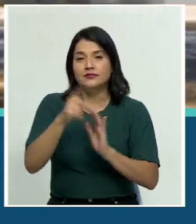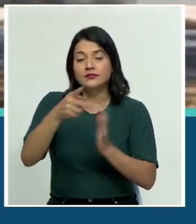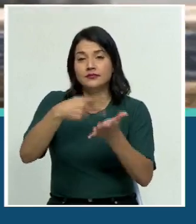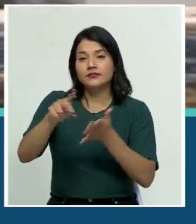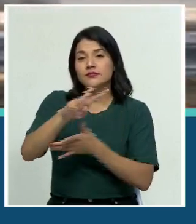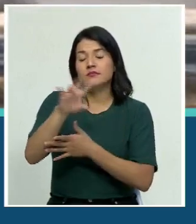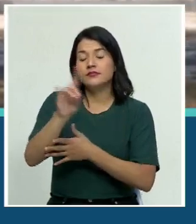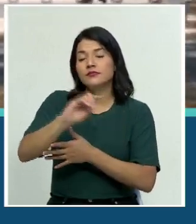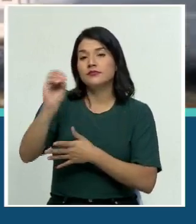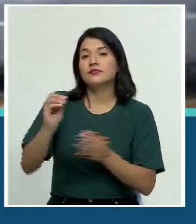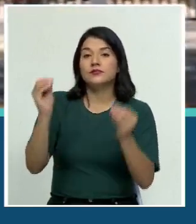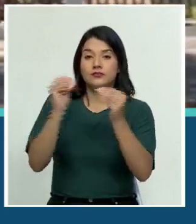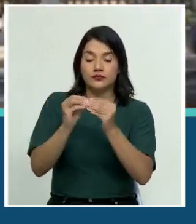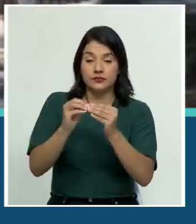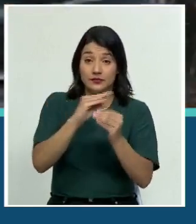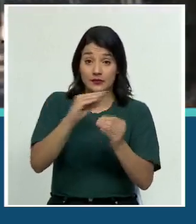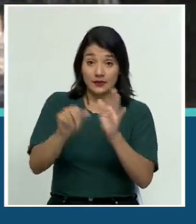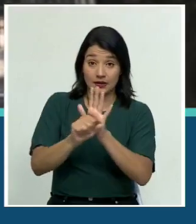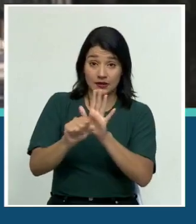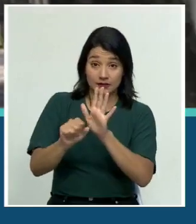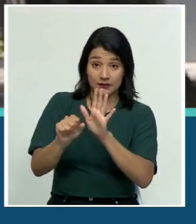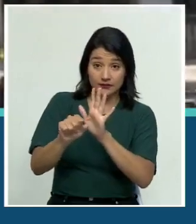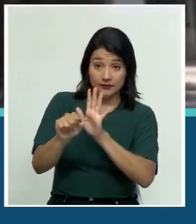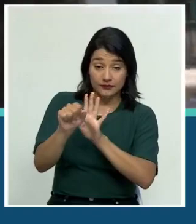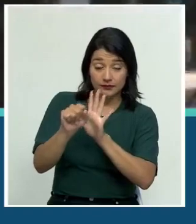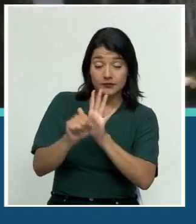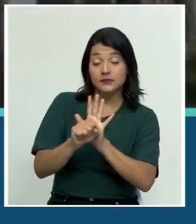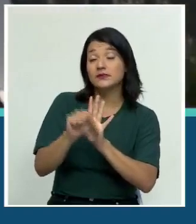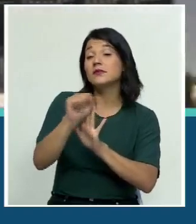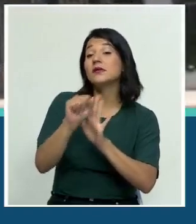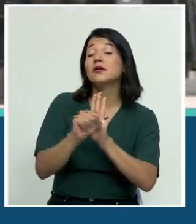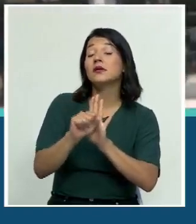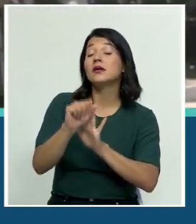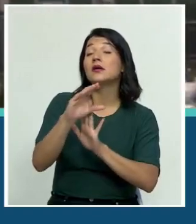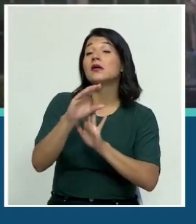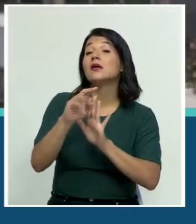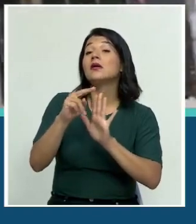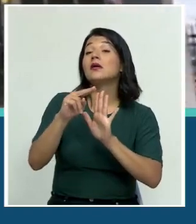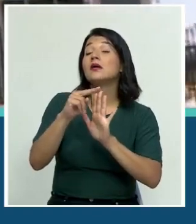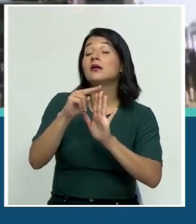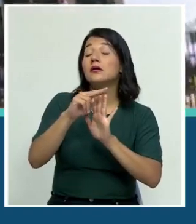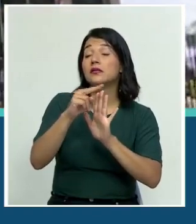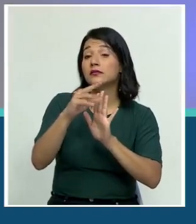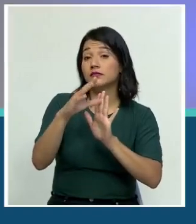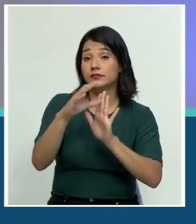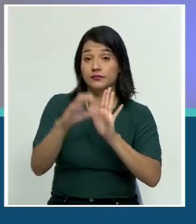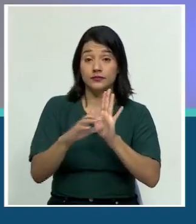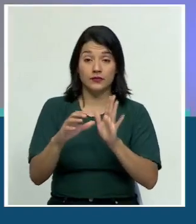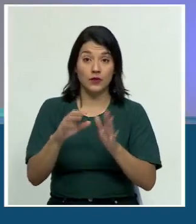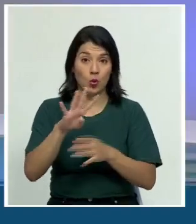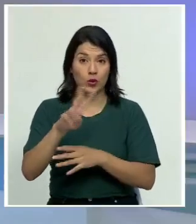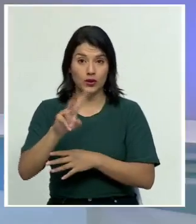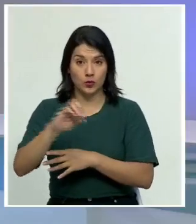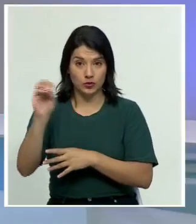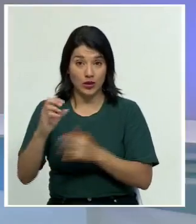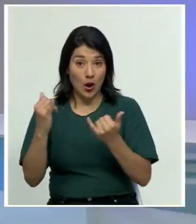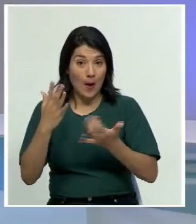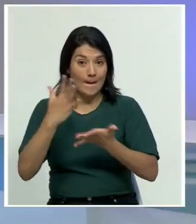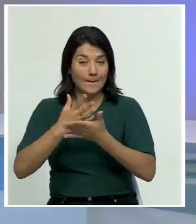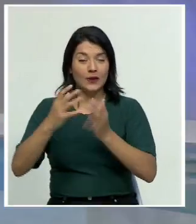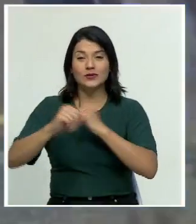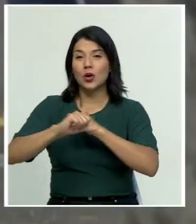mientras la Sala Constitucional exige un 42%. Vamos a una